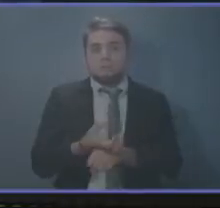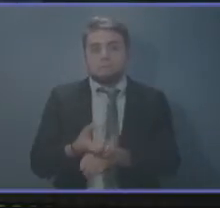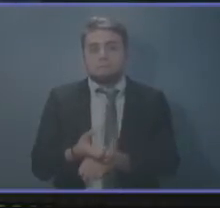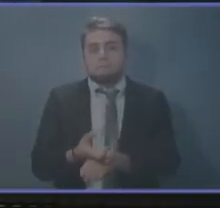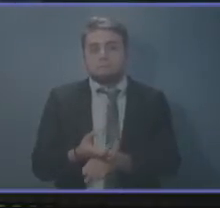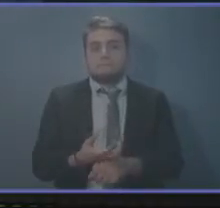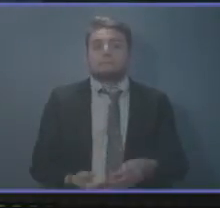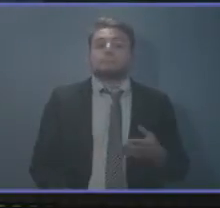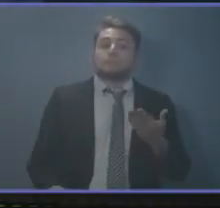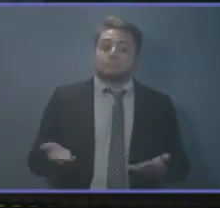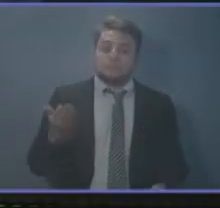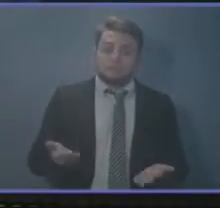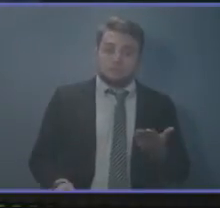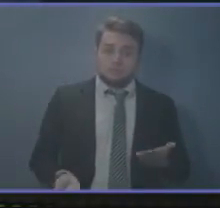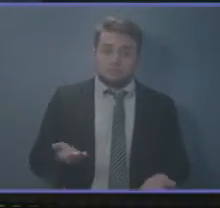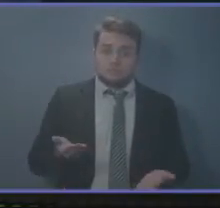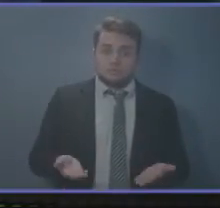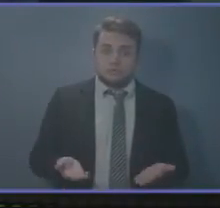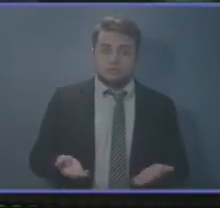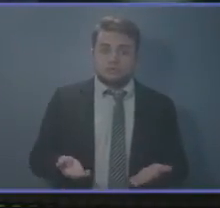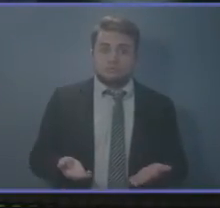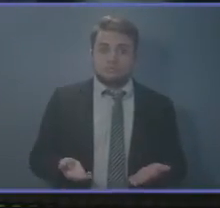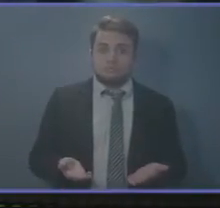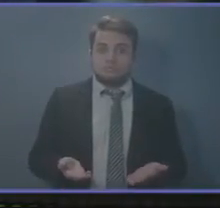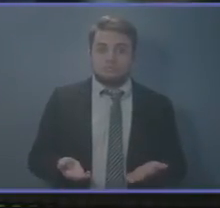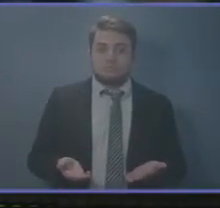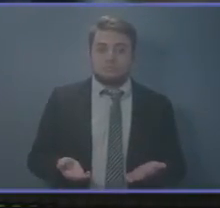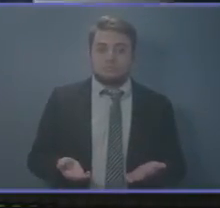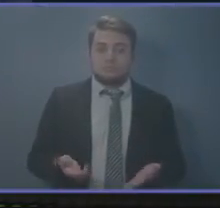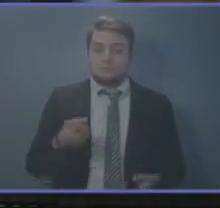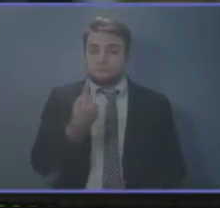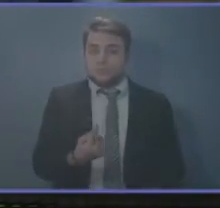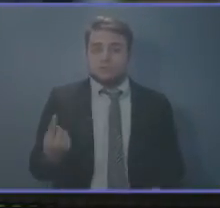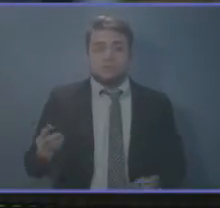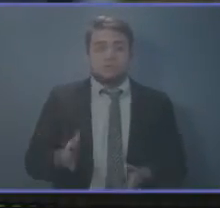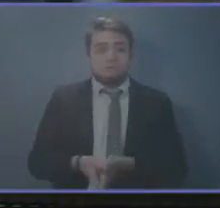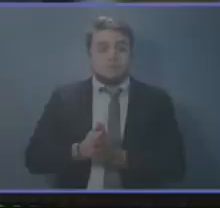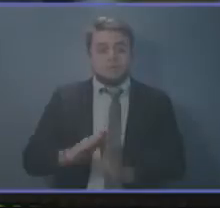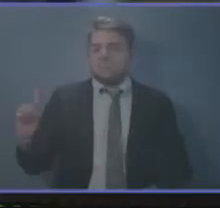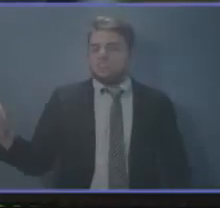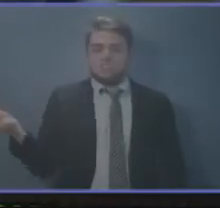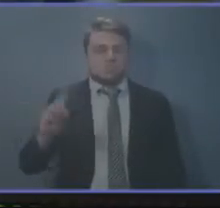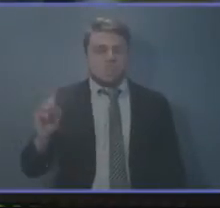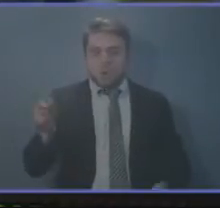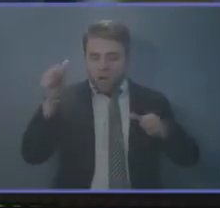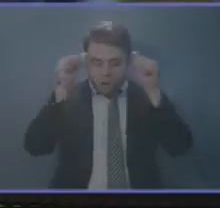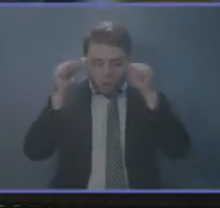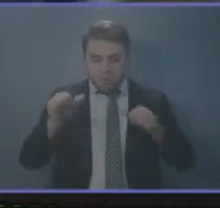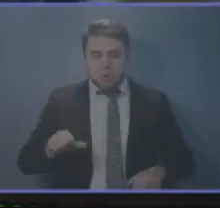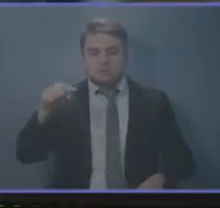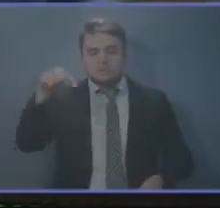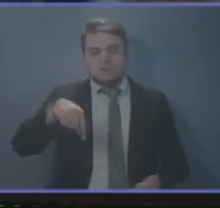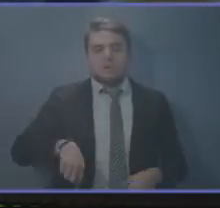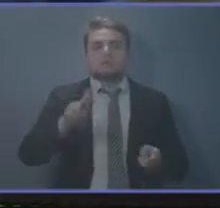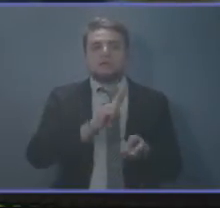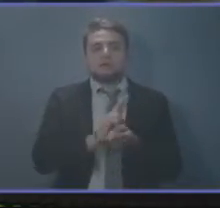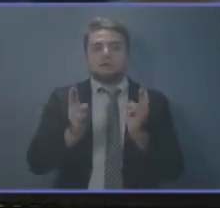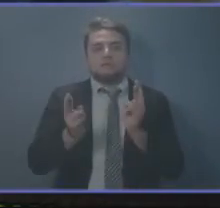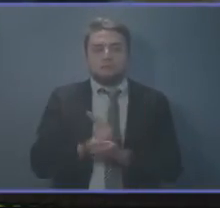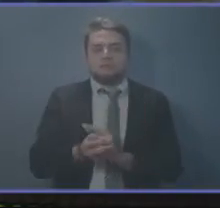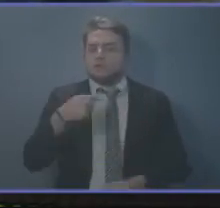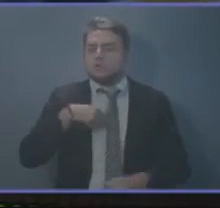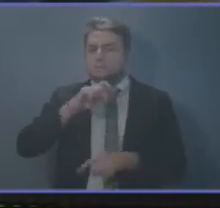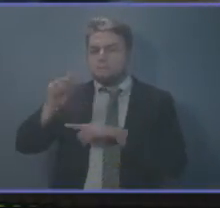que son quizás los que están pidiendo que no se apruebe esta reforma. Pregunto